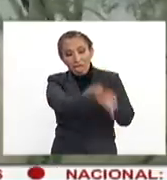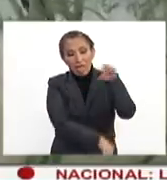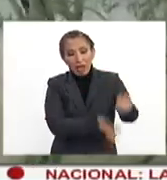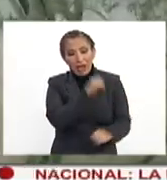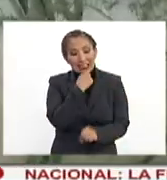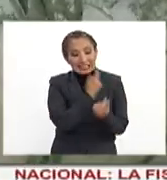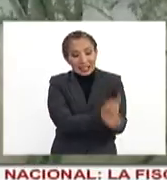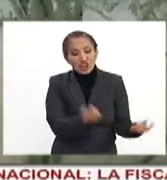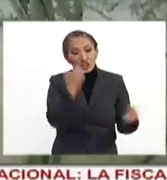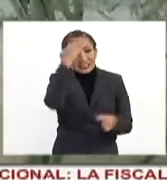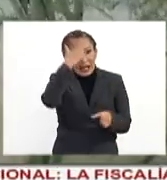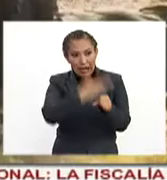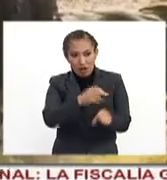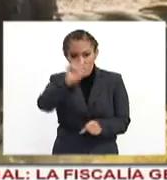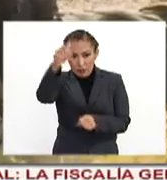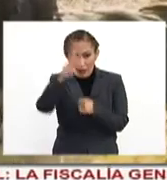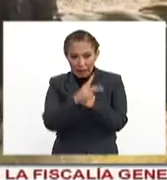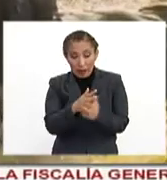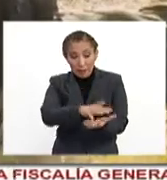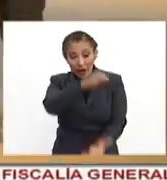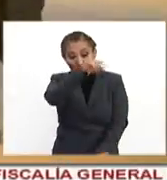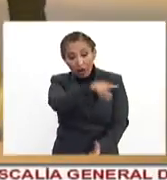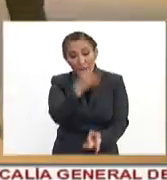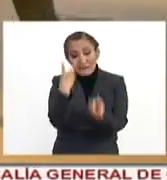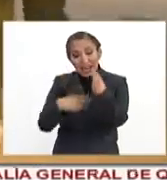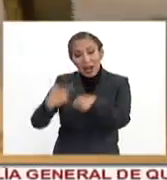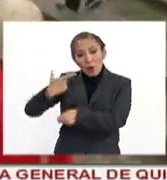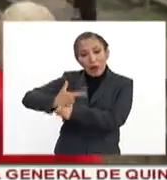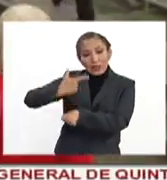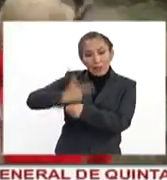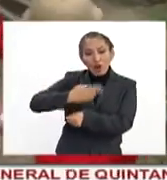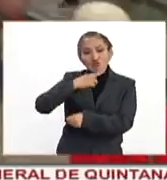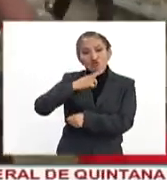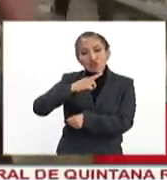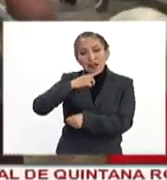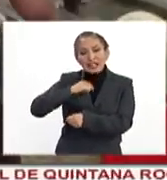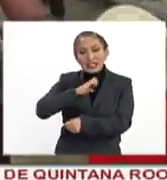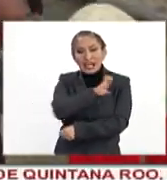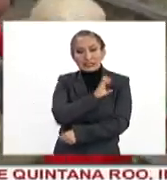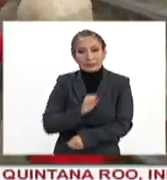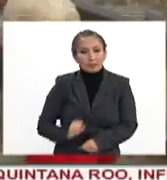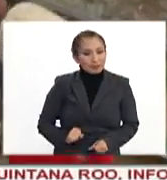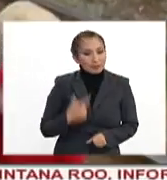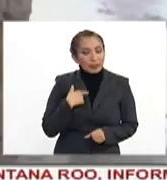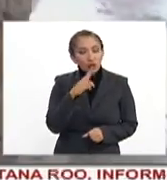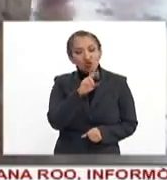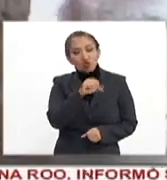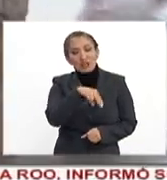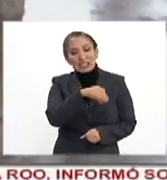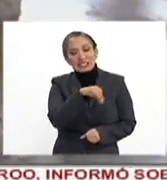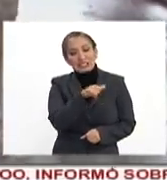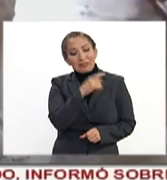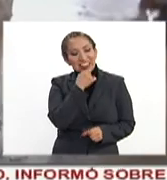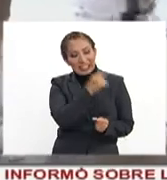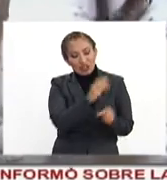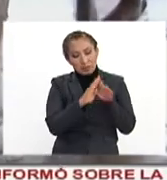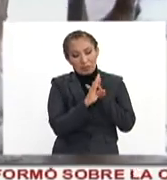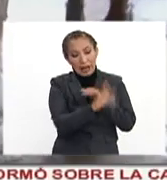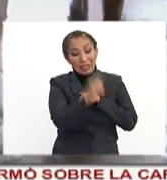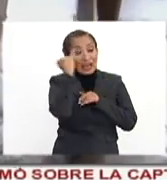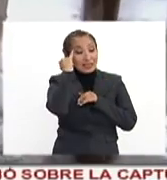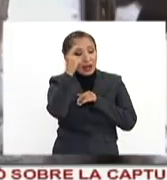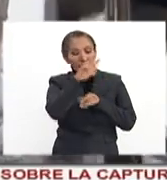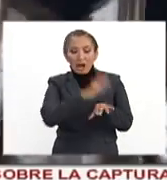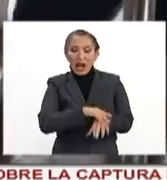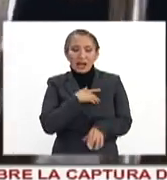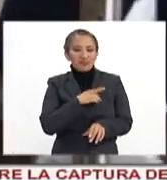detenciones de menores extranjeros, la mayoría originarios de Guatemala, Honduras y El Salvador. El UNICEF destacó que los niños migrantes e indígenas